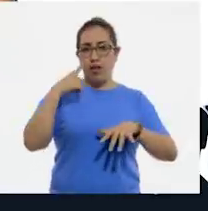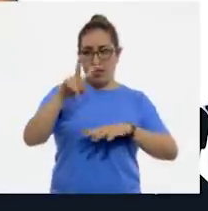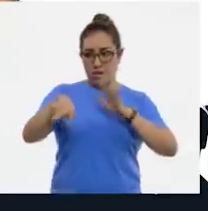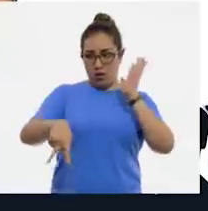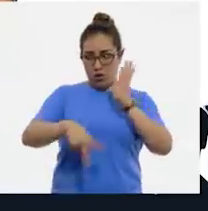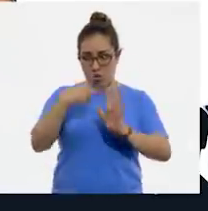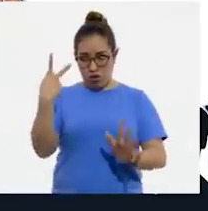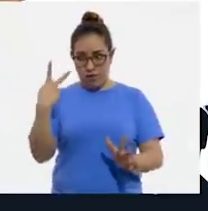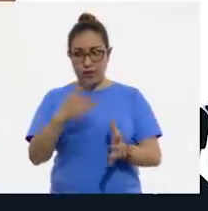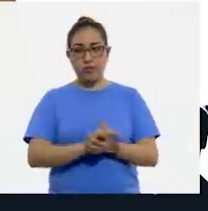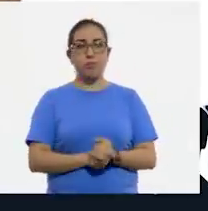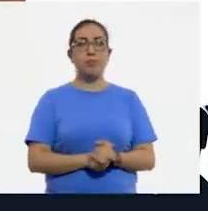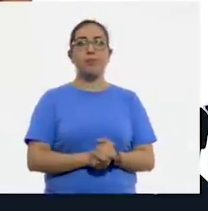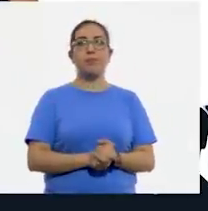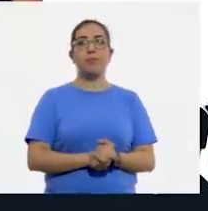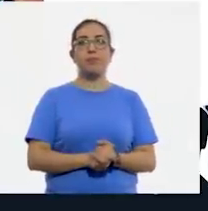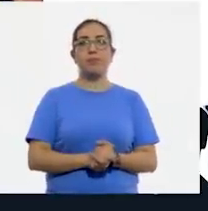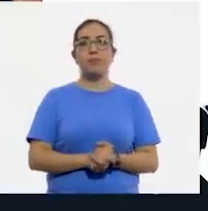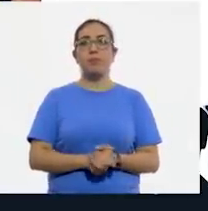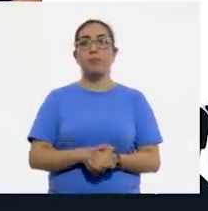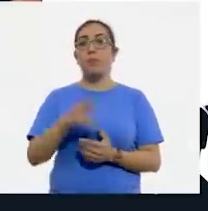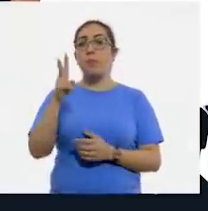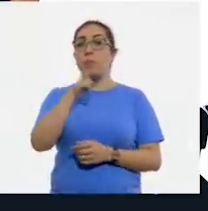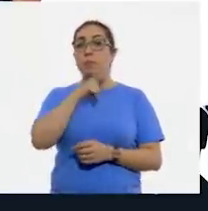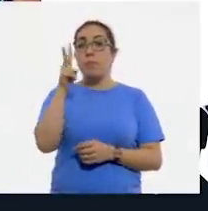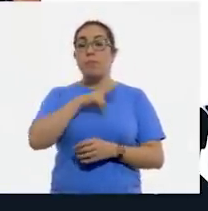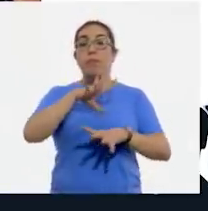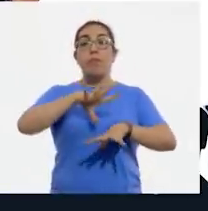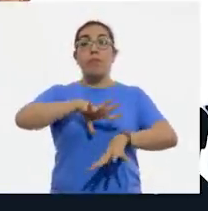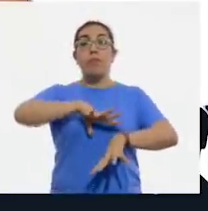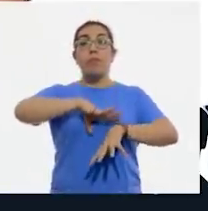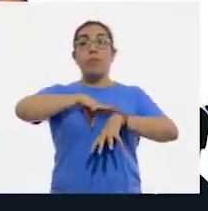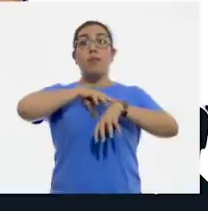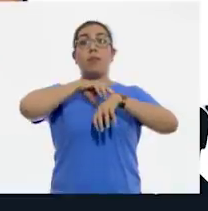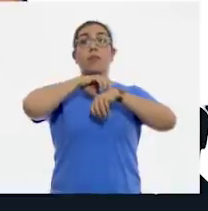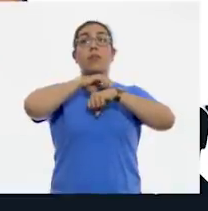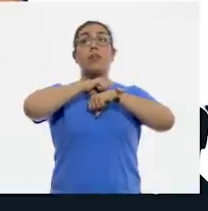nuevamente. Respiramos y exhalamos con R.